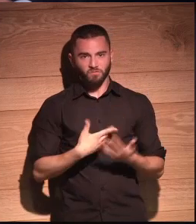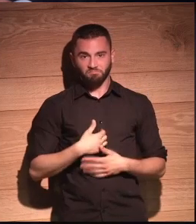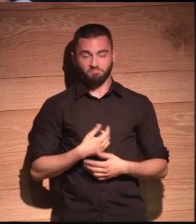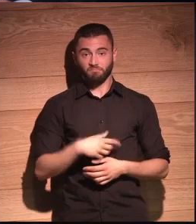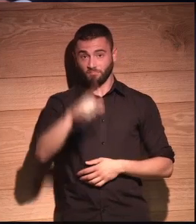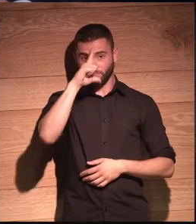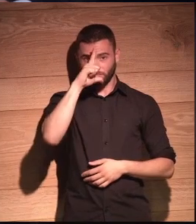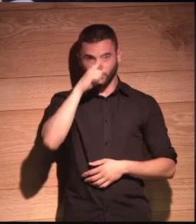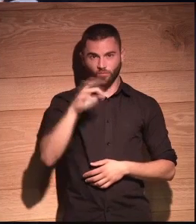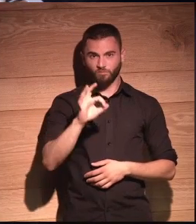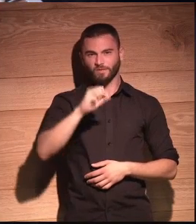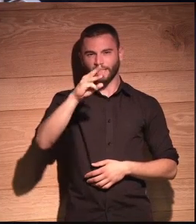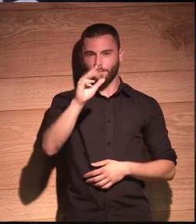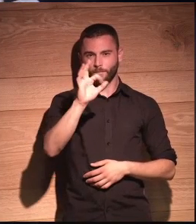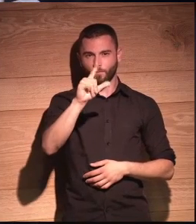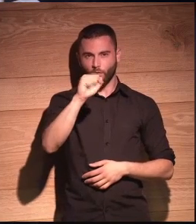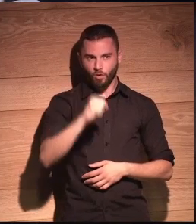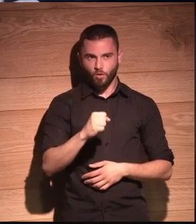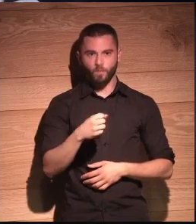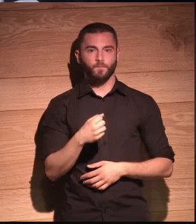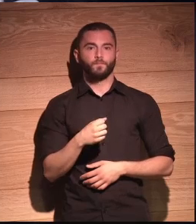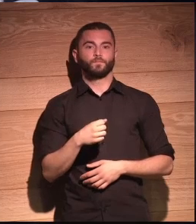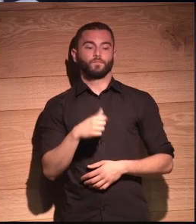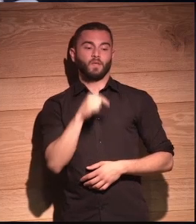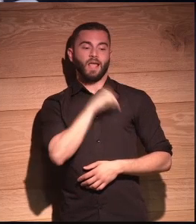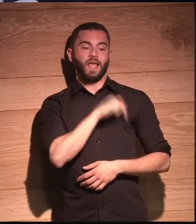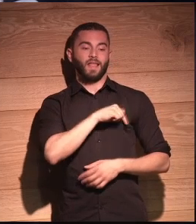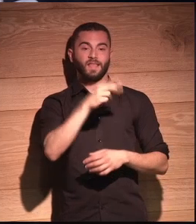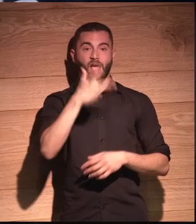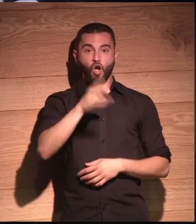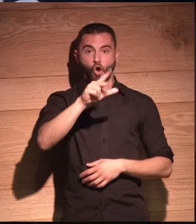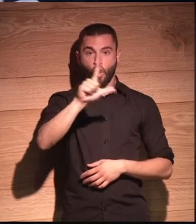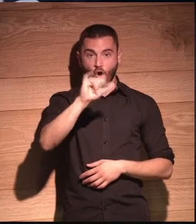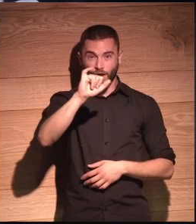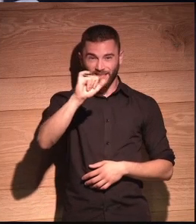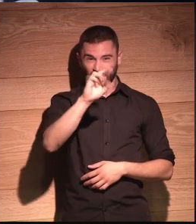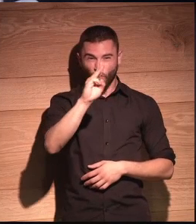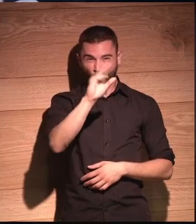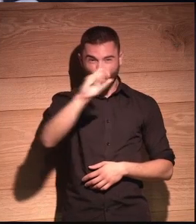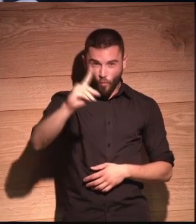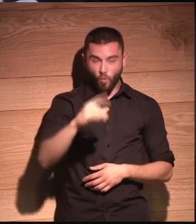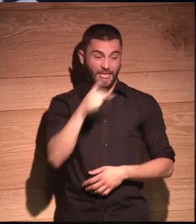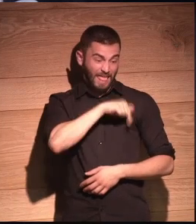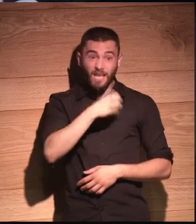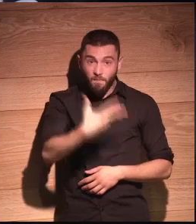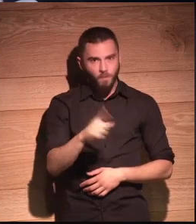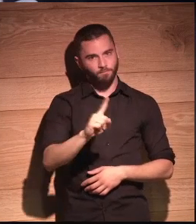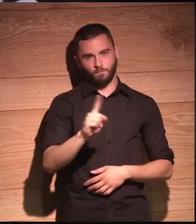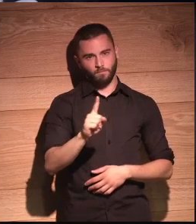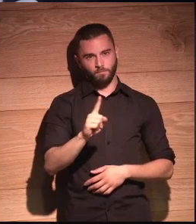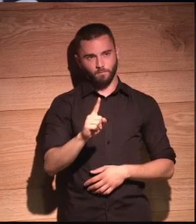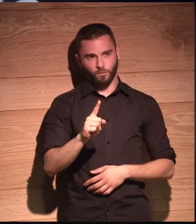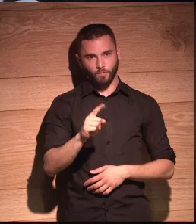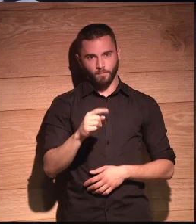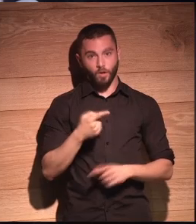misiones Apolo no han tenido una épica en Hollywood adecuada en general, salvo precisamente la que